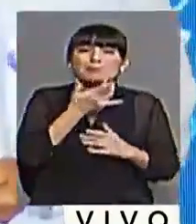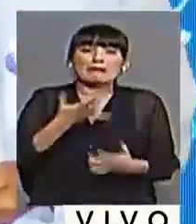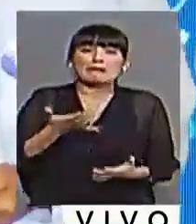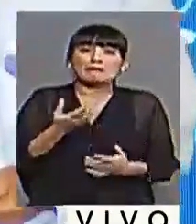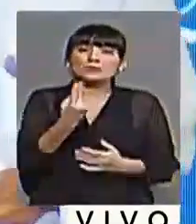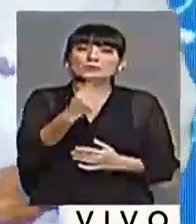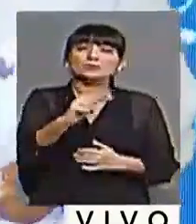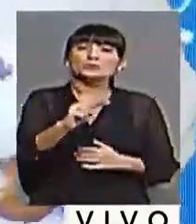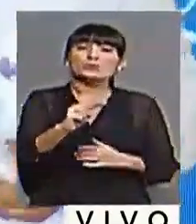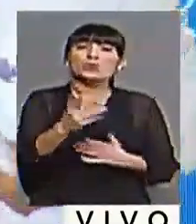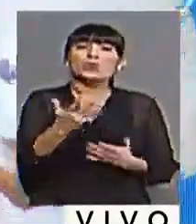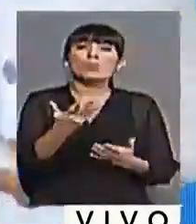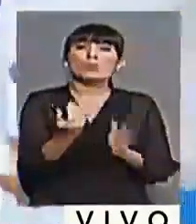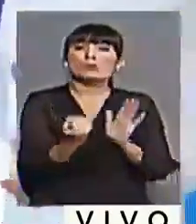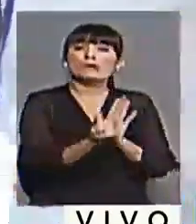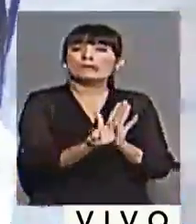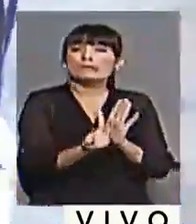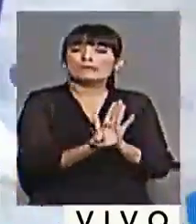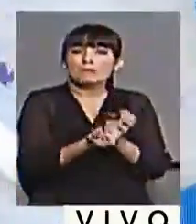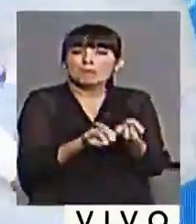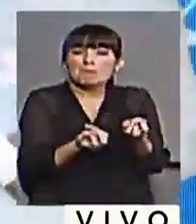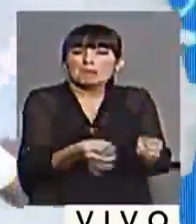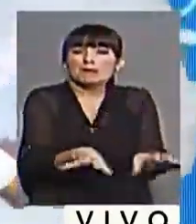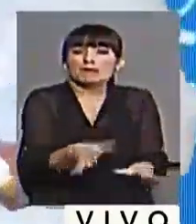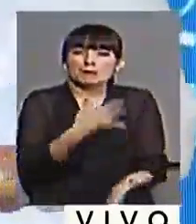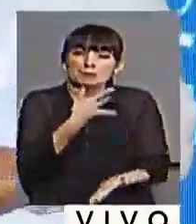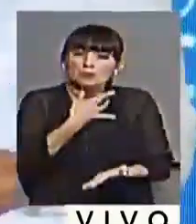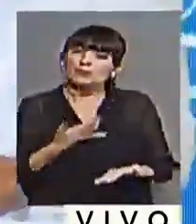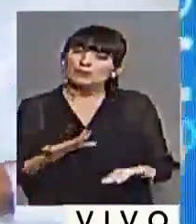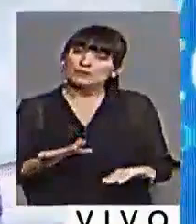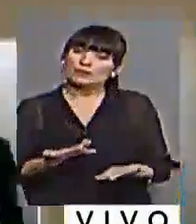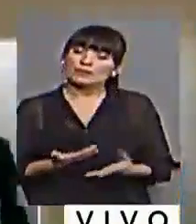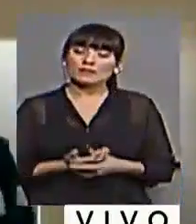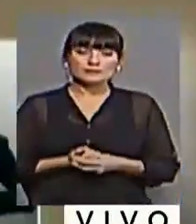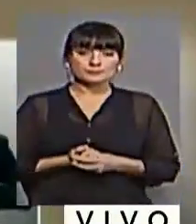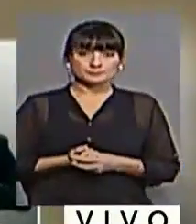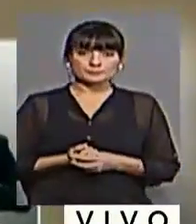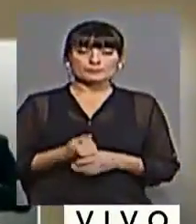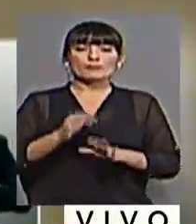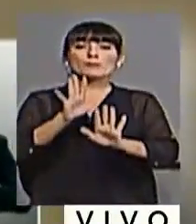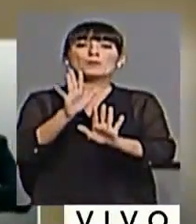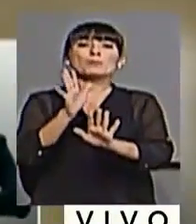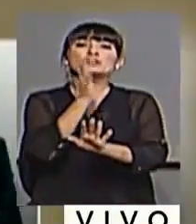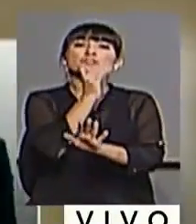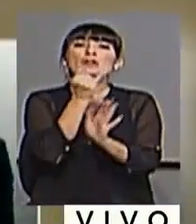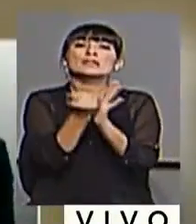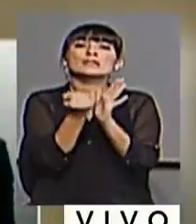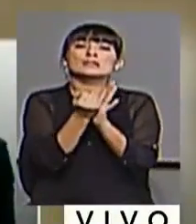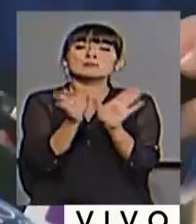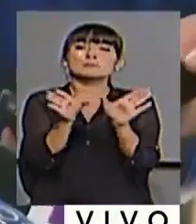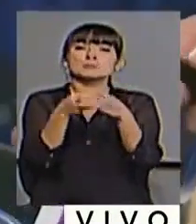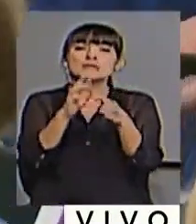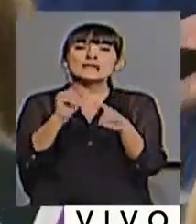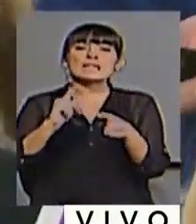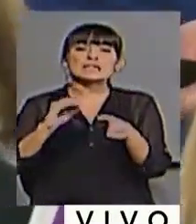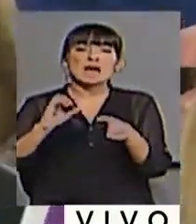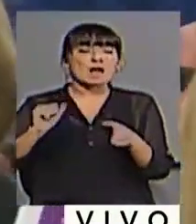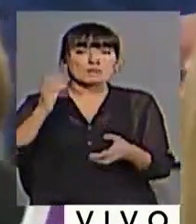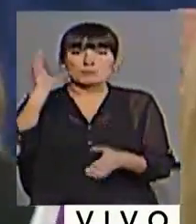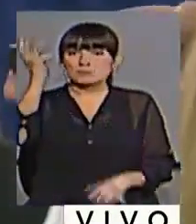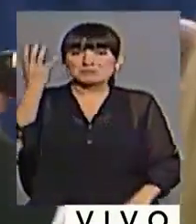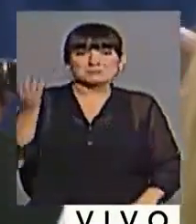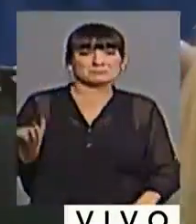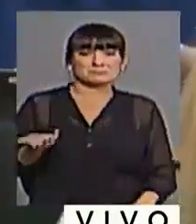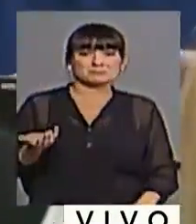identidad? Y además, lo que... Entonces, en si no tiene identidad con el Partido Radical, no ha lo entiendo.